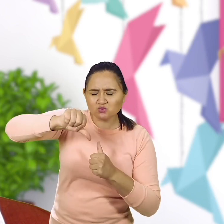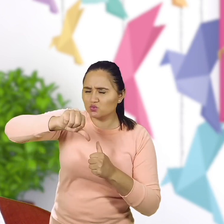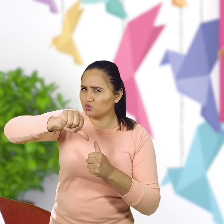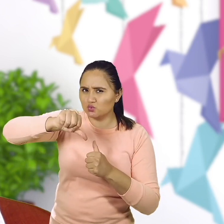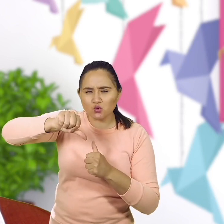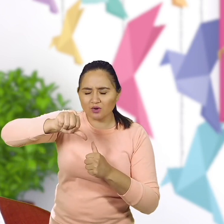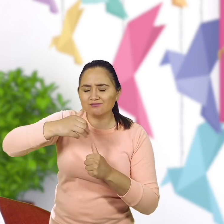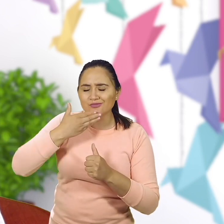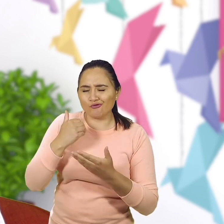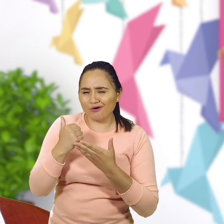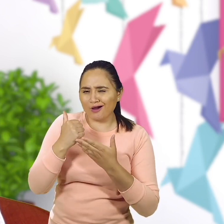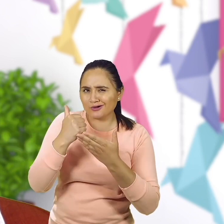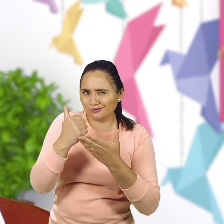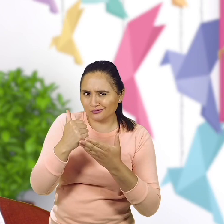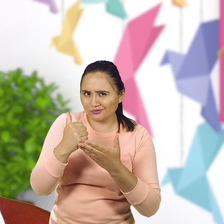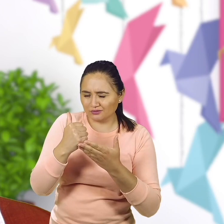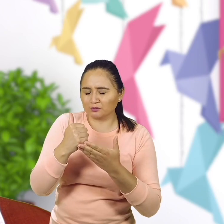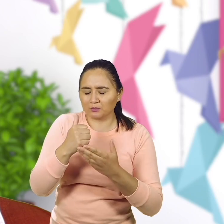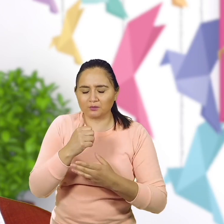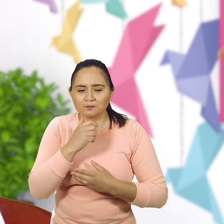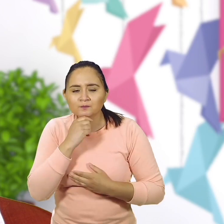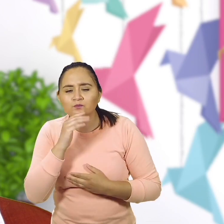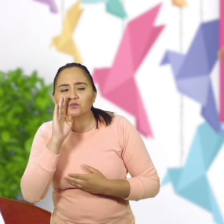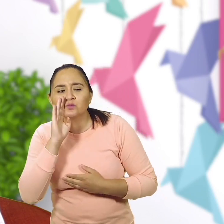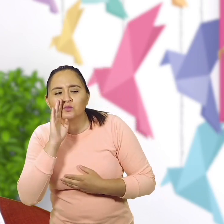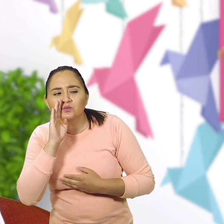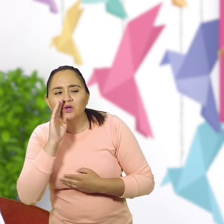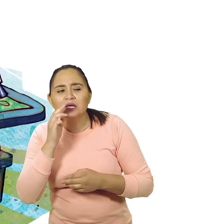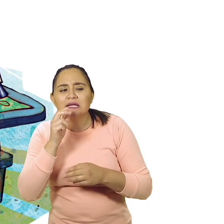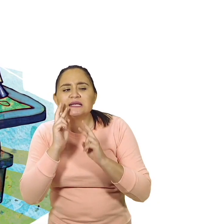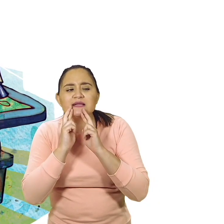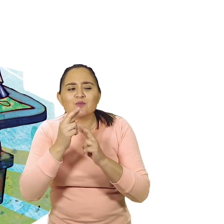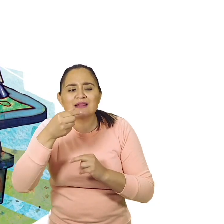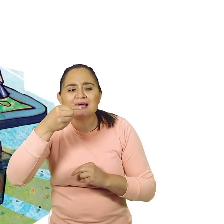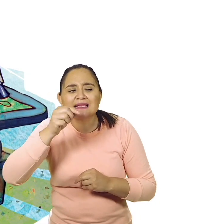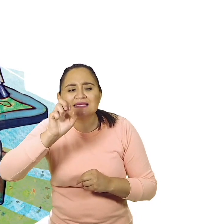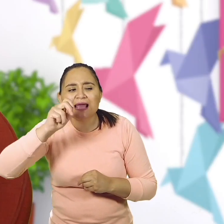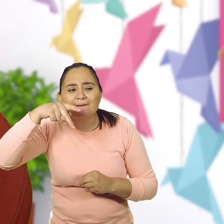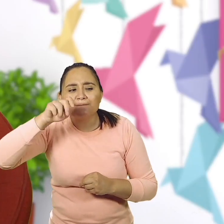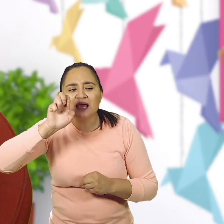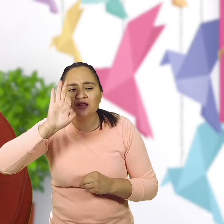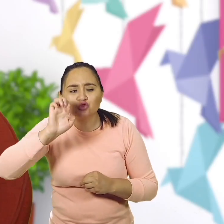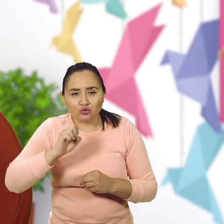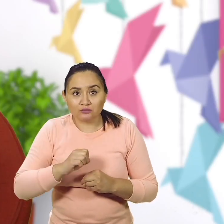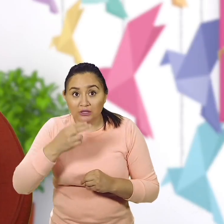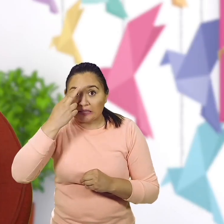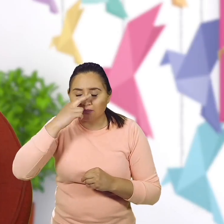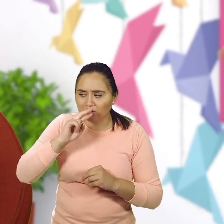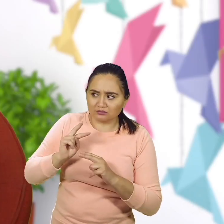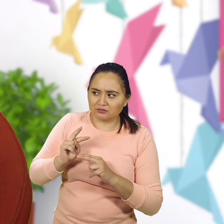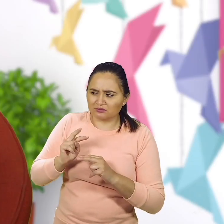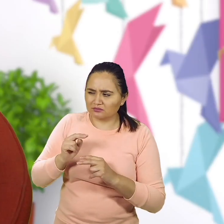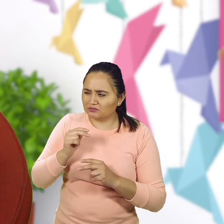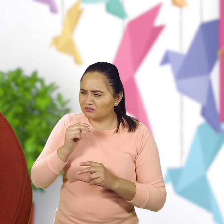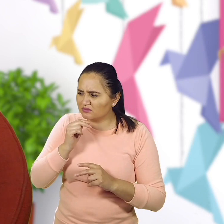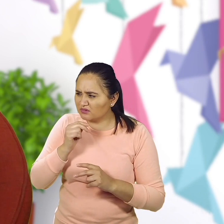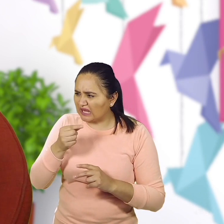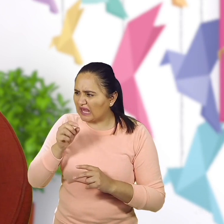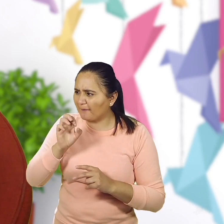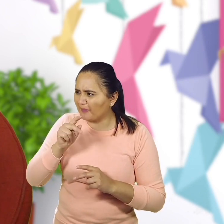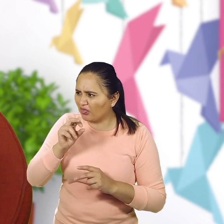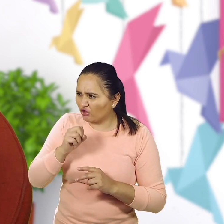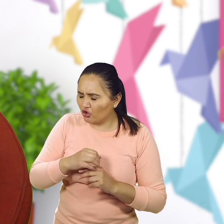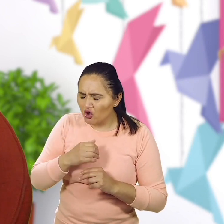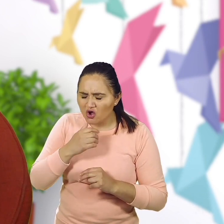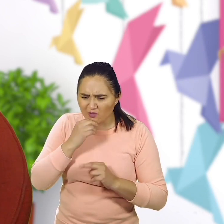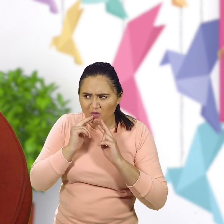ayudarlo y bien bajito, sin que la maestra escuchara, dijo, ¡Gepeto! Asombrado, Miguel se volteó hacia Bruno, y